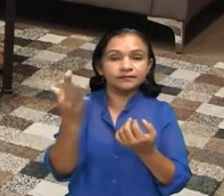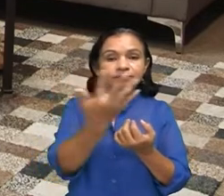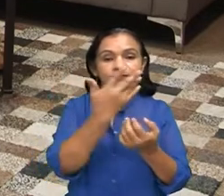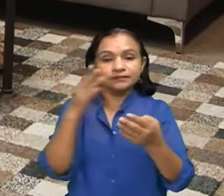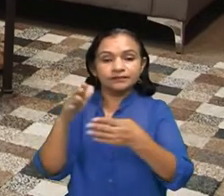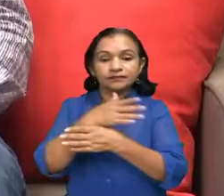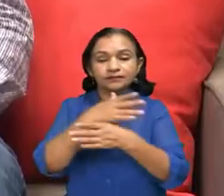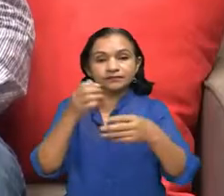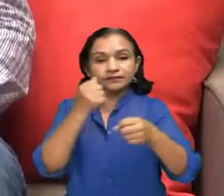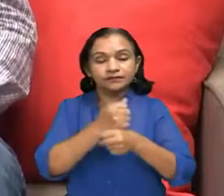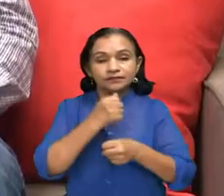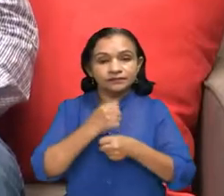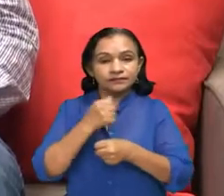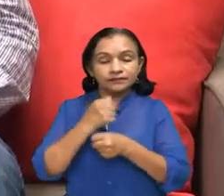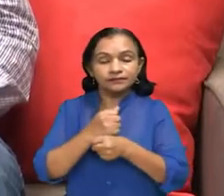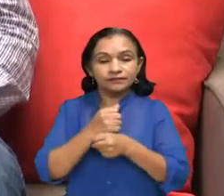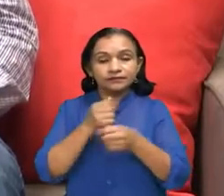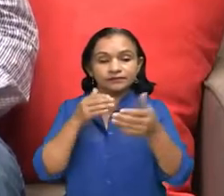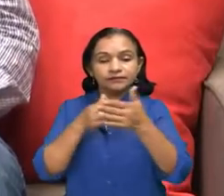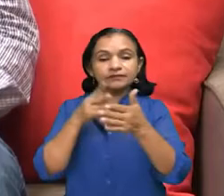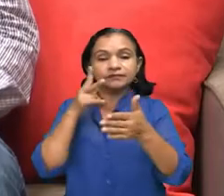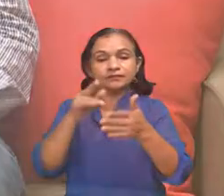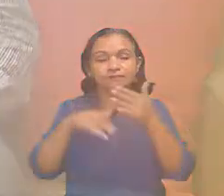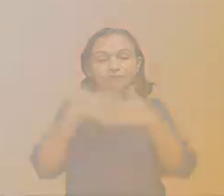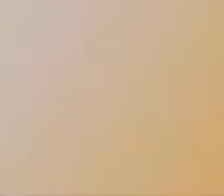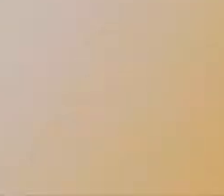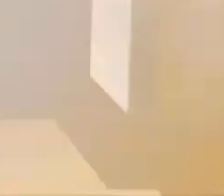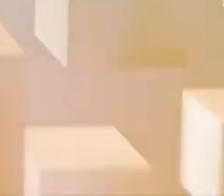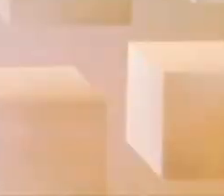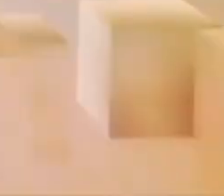emprendimientos que estamos viendo. Una breve pausa, pero ya volvemos.